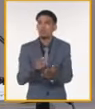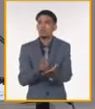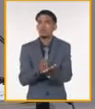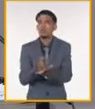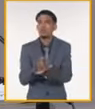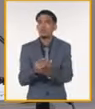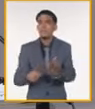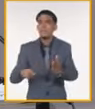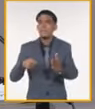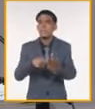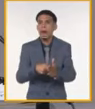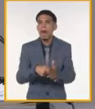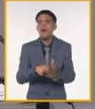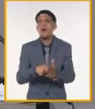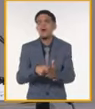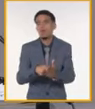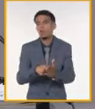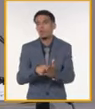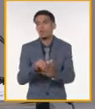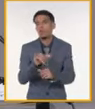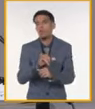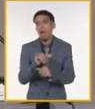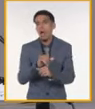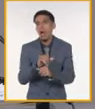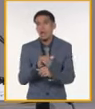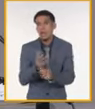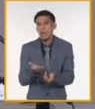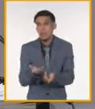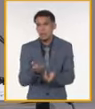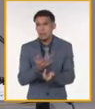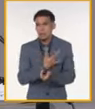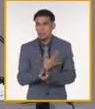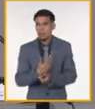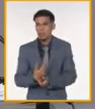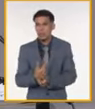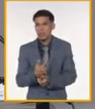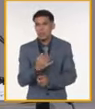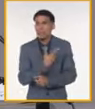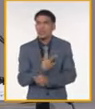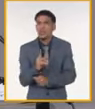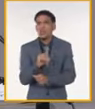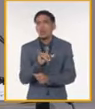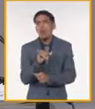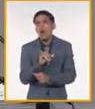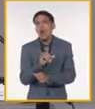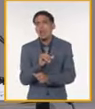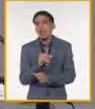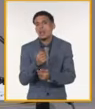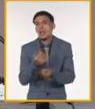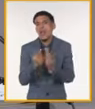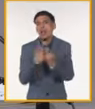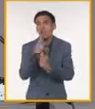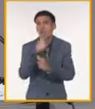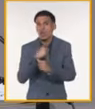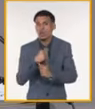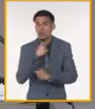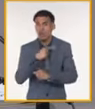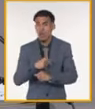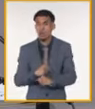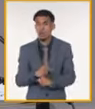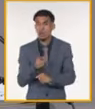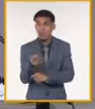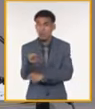impuestos bastante sencillo pero queremos incorporar o sea se ha decidido incorporar una distinción cuando el destino de